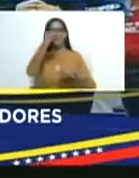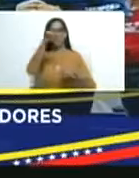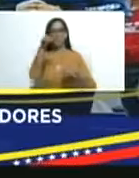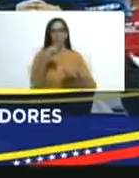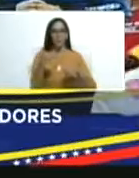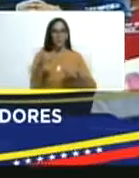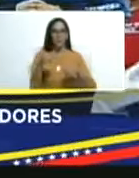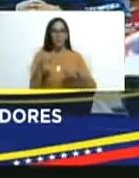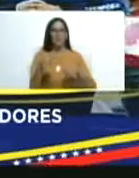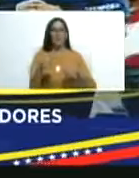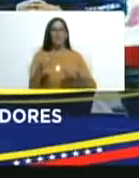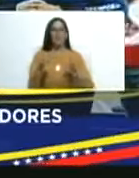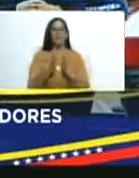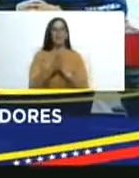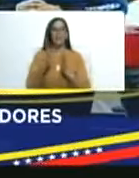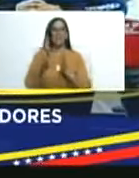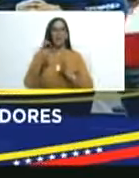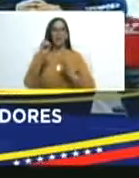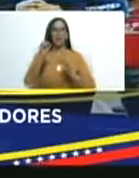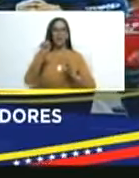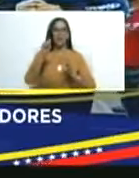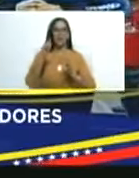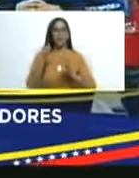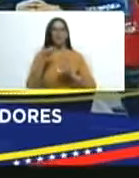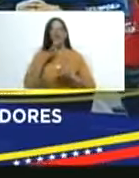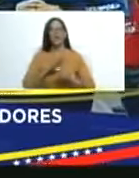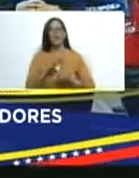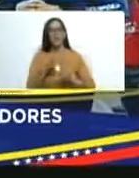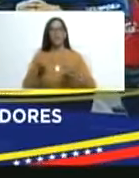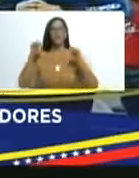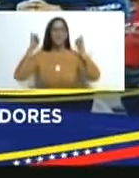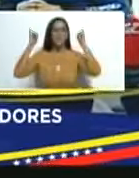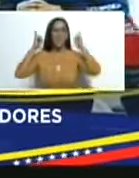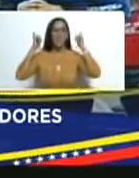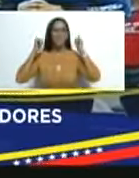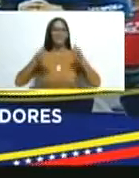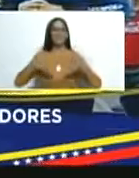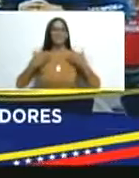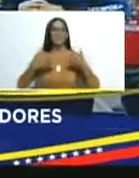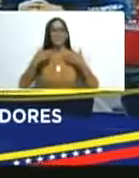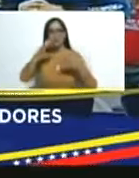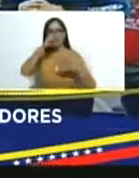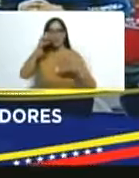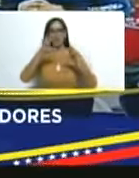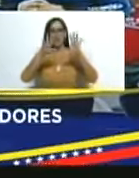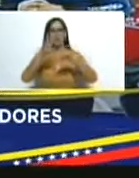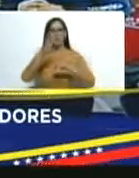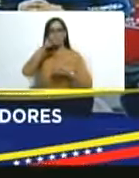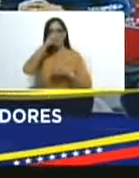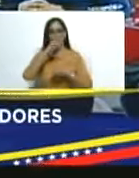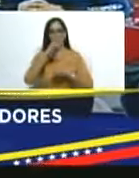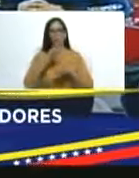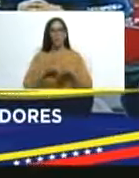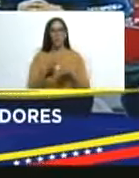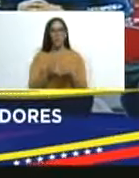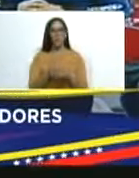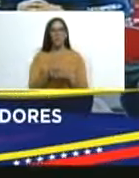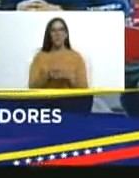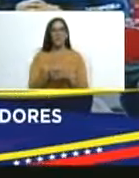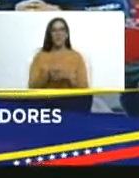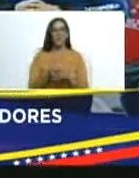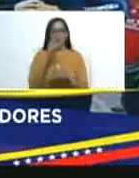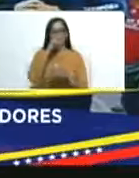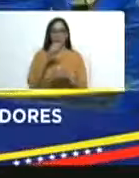municipio Maracaibo, Santa Rosa de Agua. Estamos de fiesta celebrando los 14 años porque hace en el